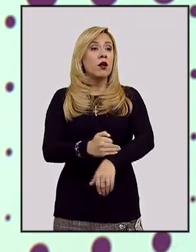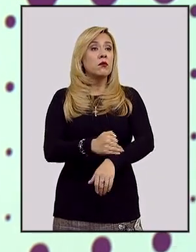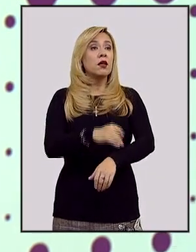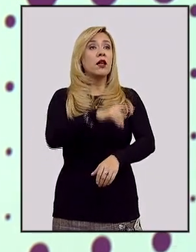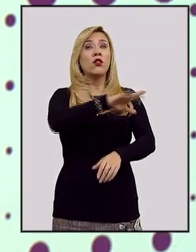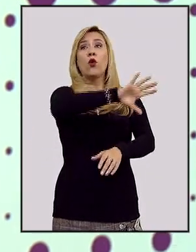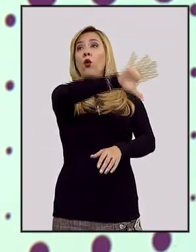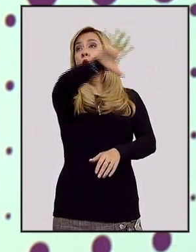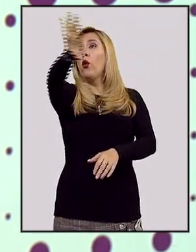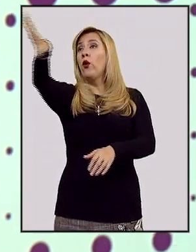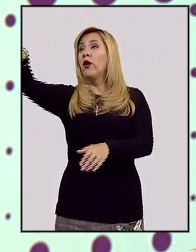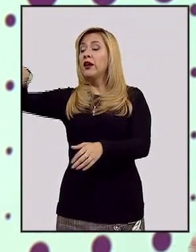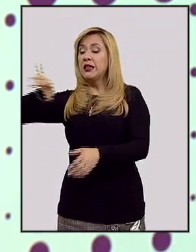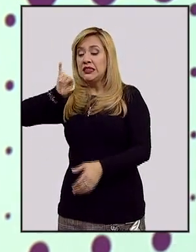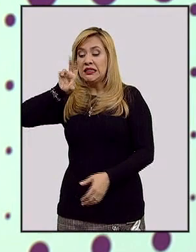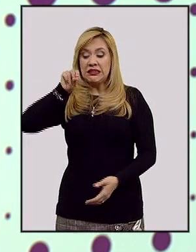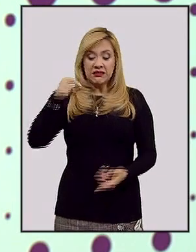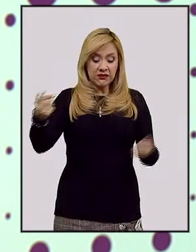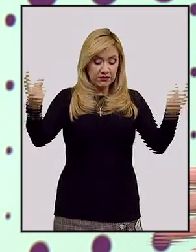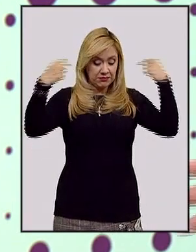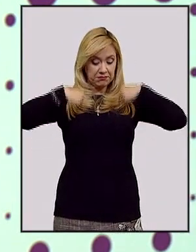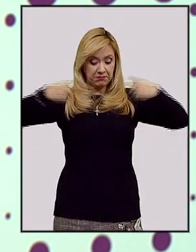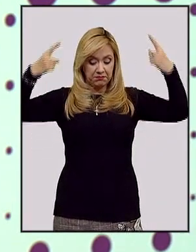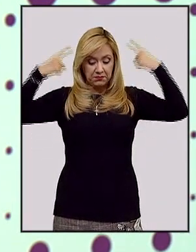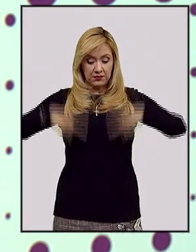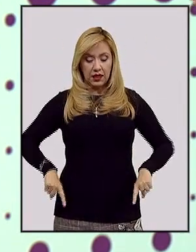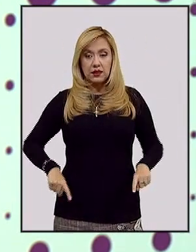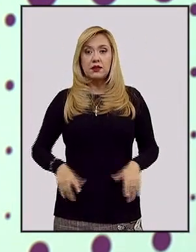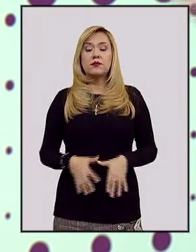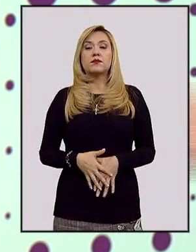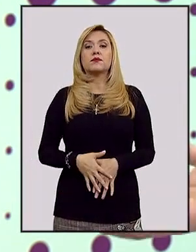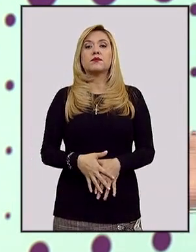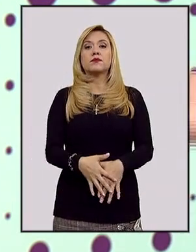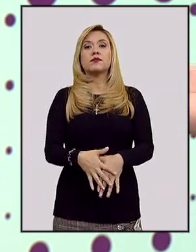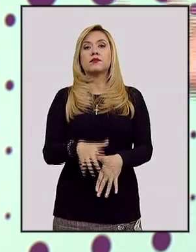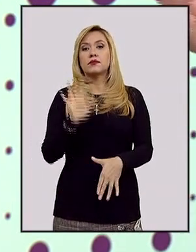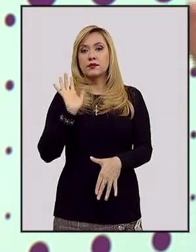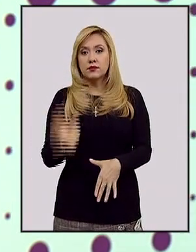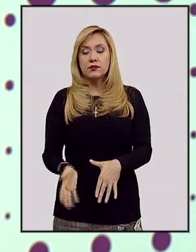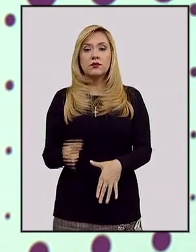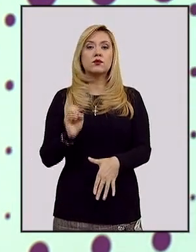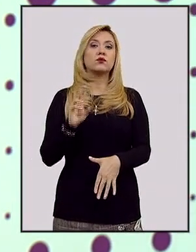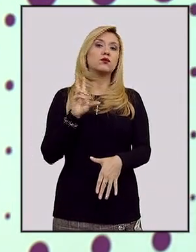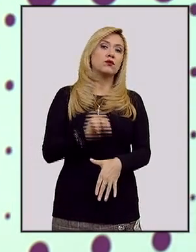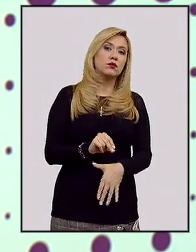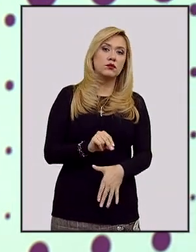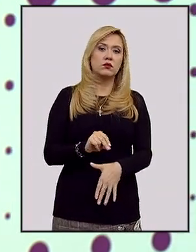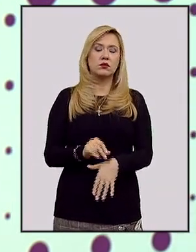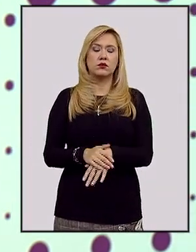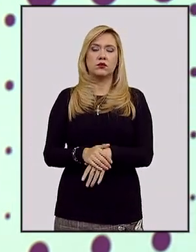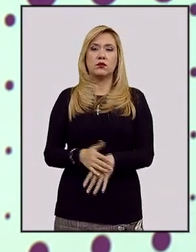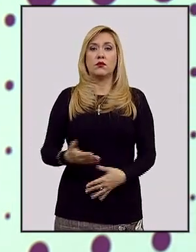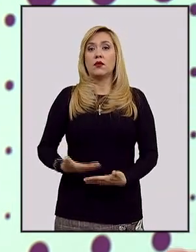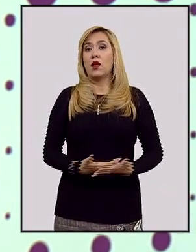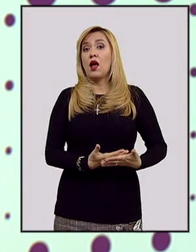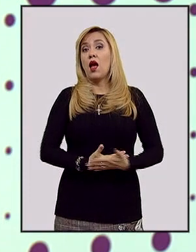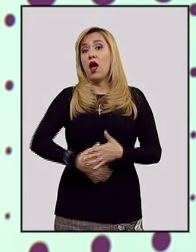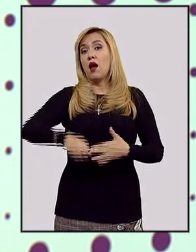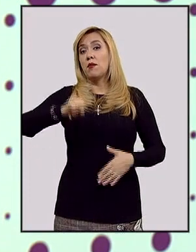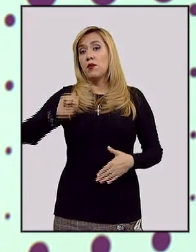a decidir en qué momento te vas a reproducir y de qué manera. Y en el caso del aborto,